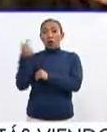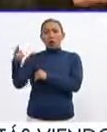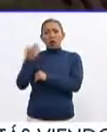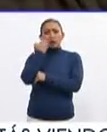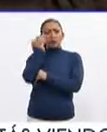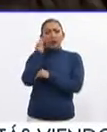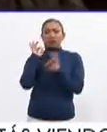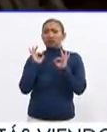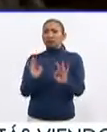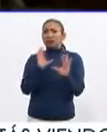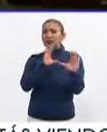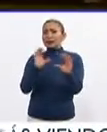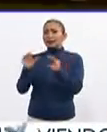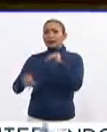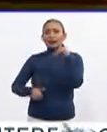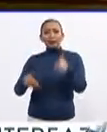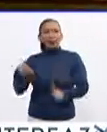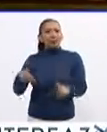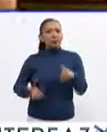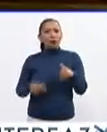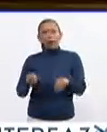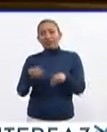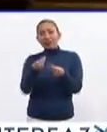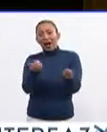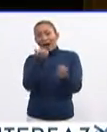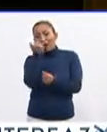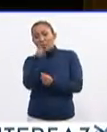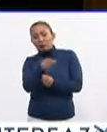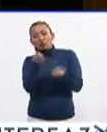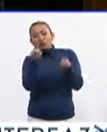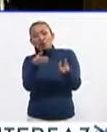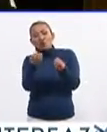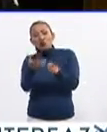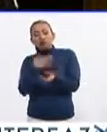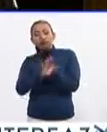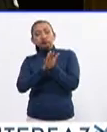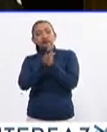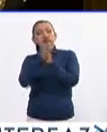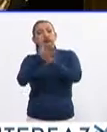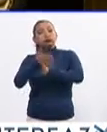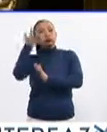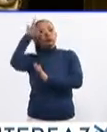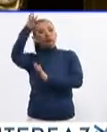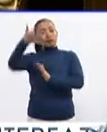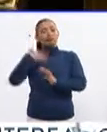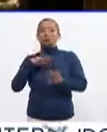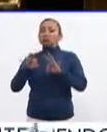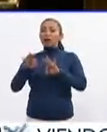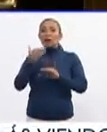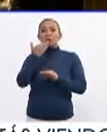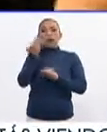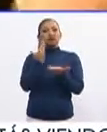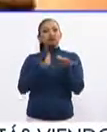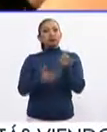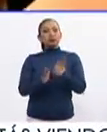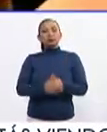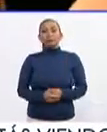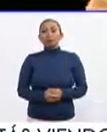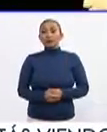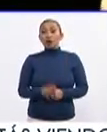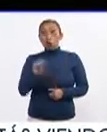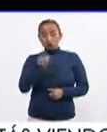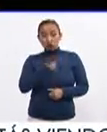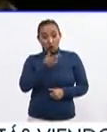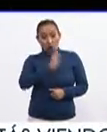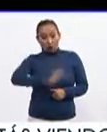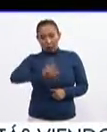sólida institución de enseñanza teatral que brinda a sus alumnos elementos que los forjarán para desempeñarse exitosamente. No solo